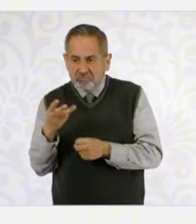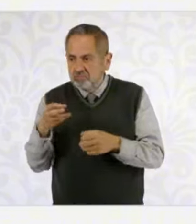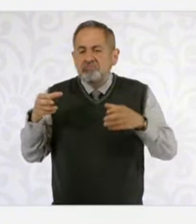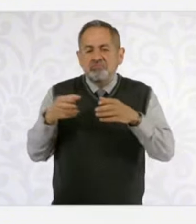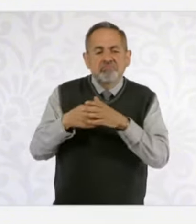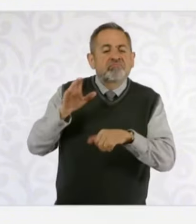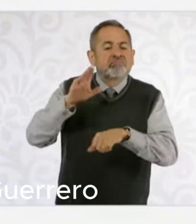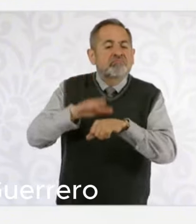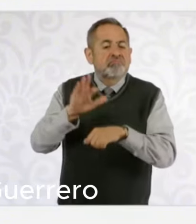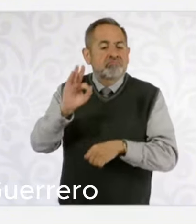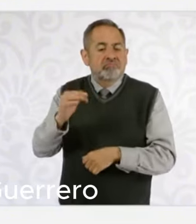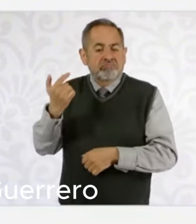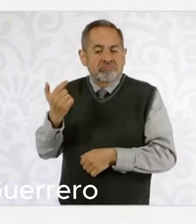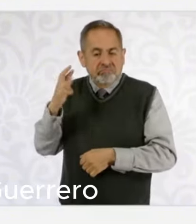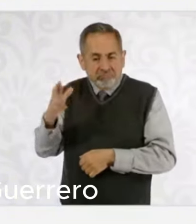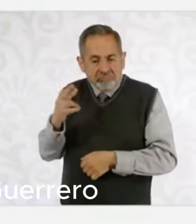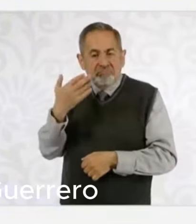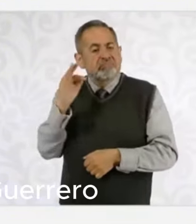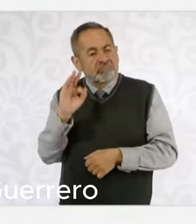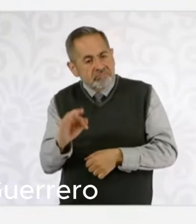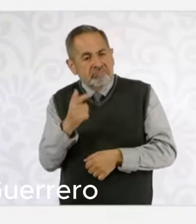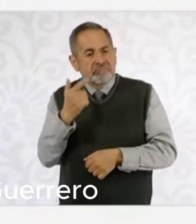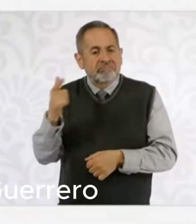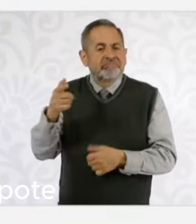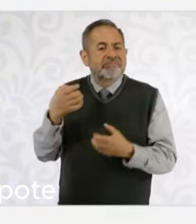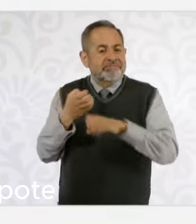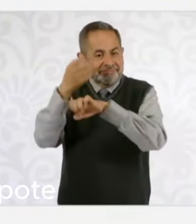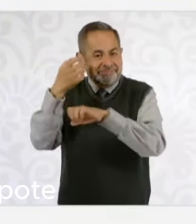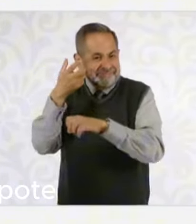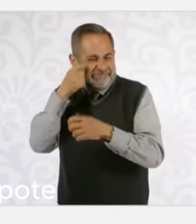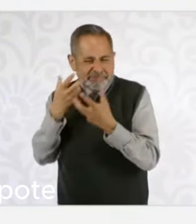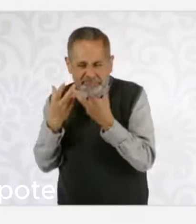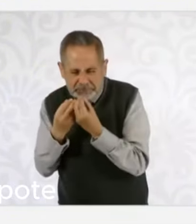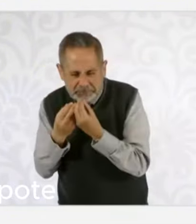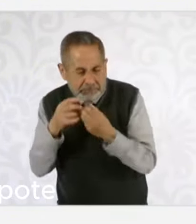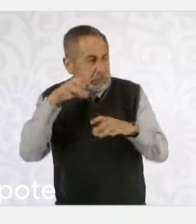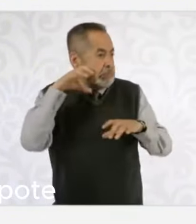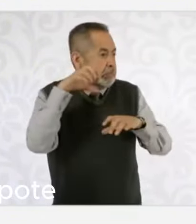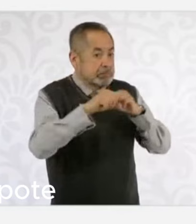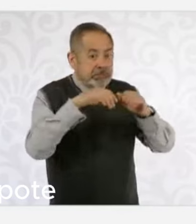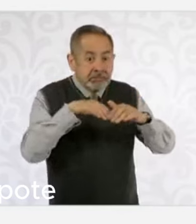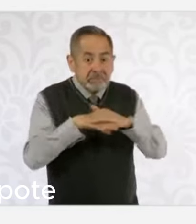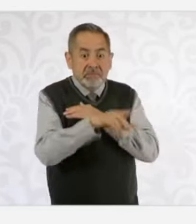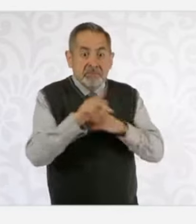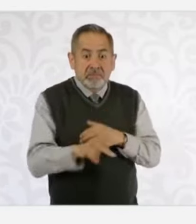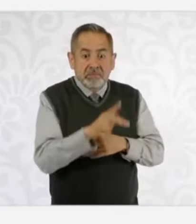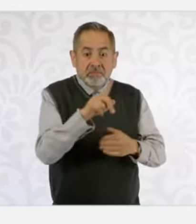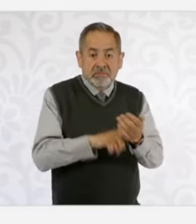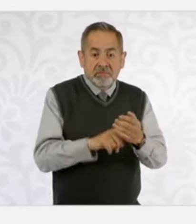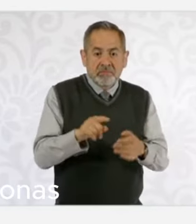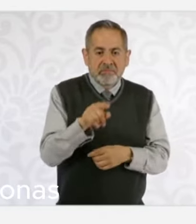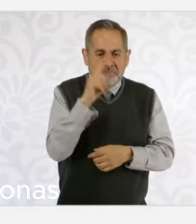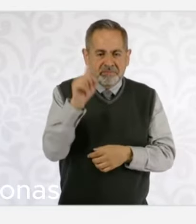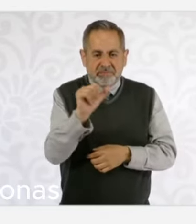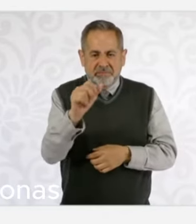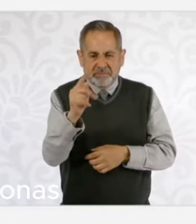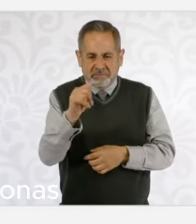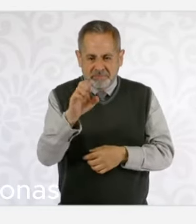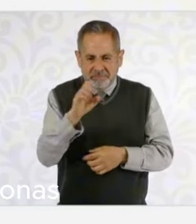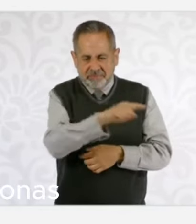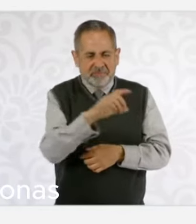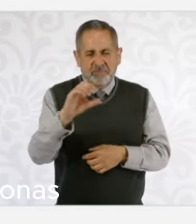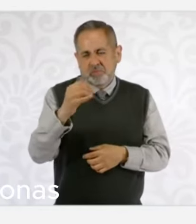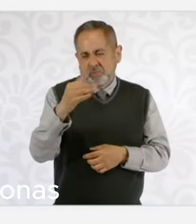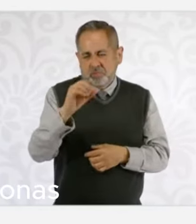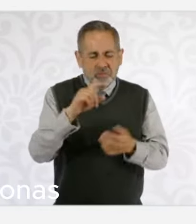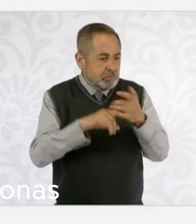Fiscalía General de la República y Fiscalía General de Justicia del Estado de Guerrero, realizaron un cateo en el poblado El Zapote, en Coyuca de Benítez, Guerrero, donde